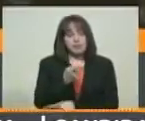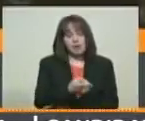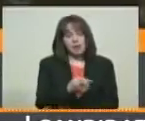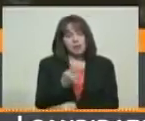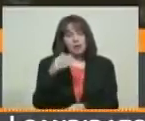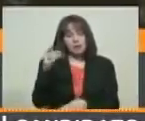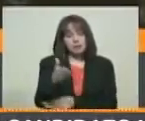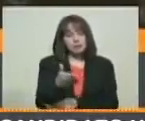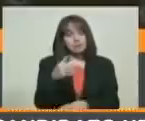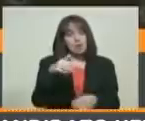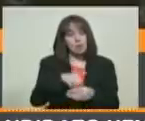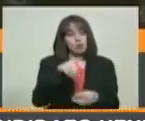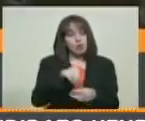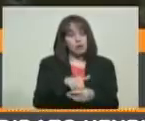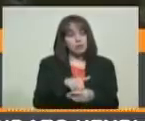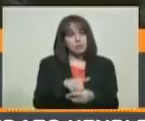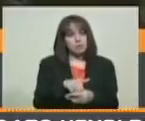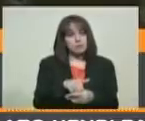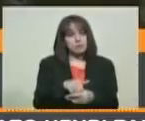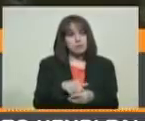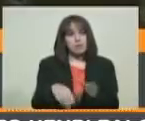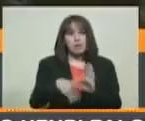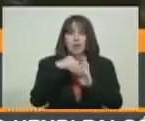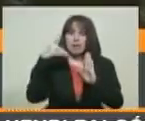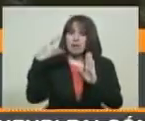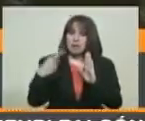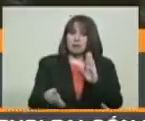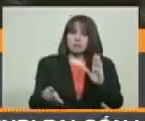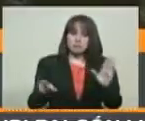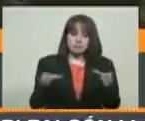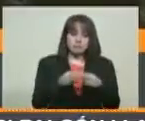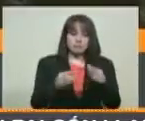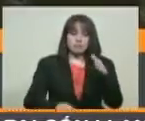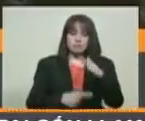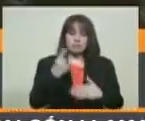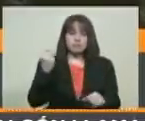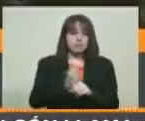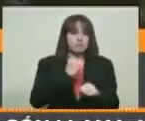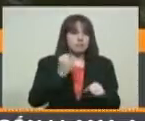votar, derecho al plan Chamba juvenil